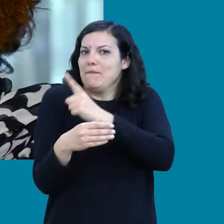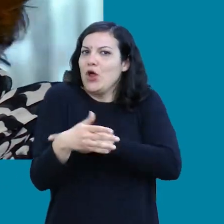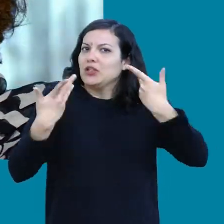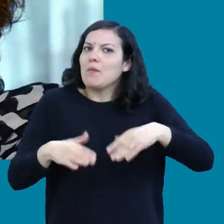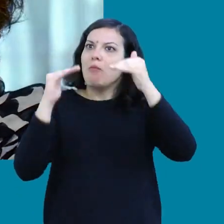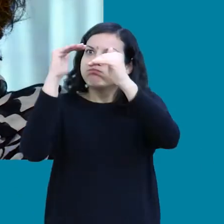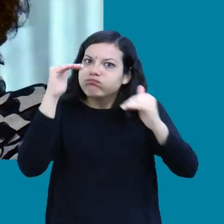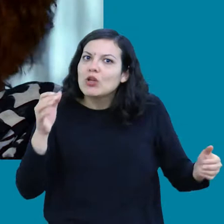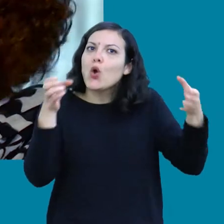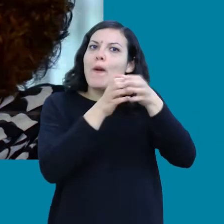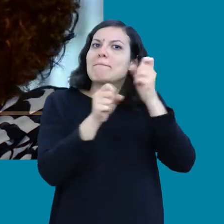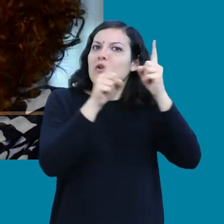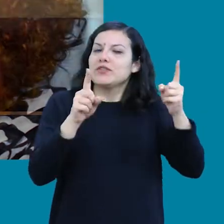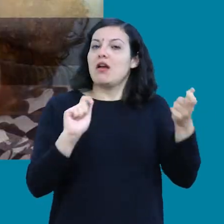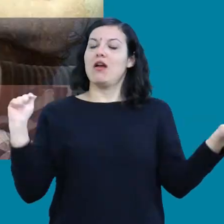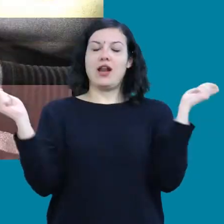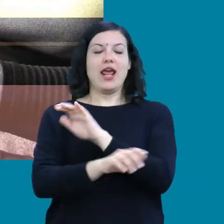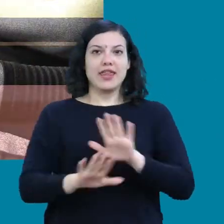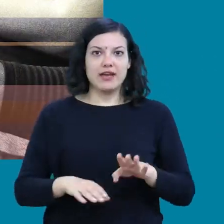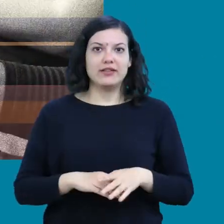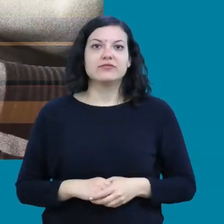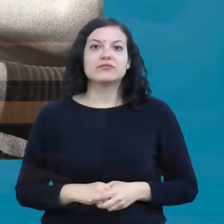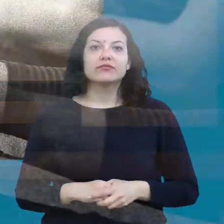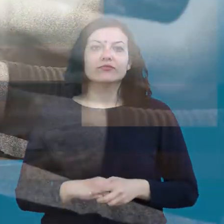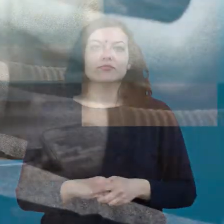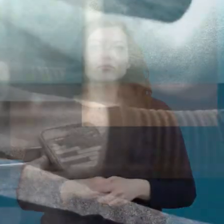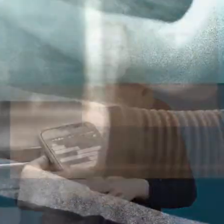tradicional y a la casta profesoral es radical, digamos.